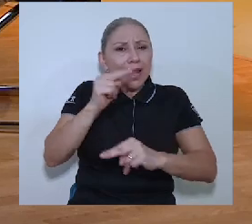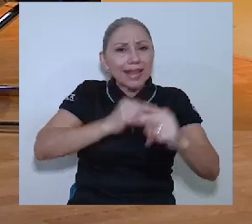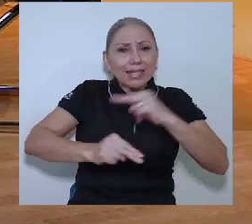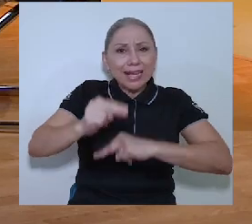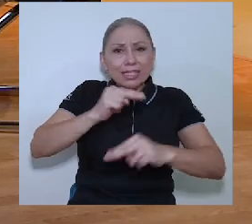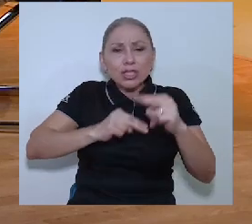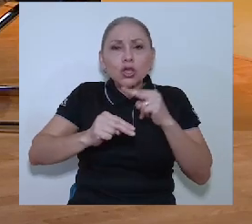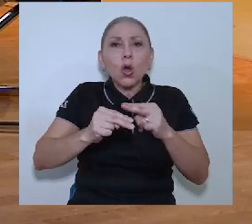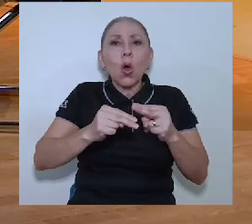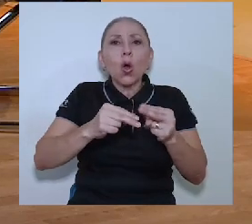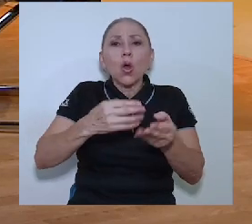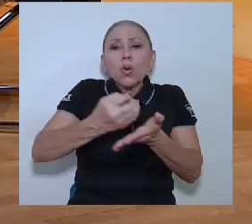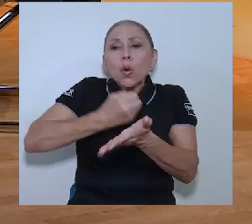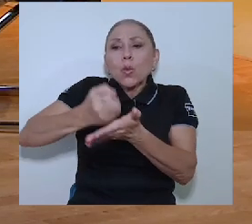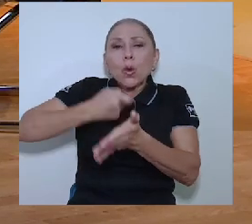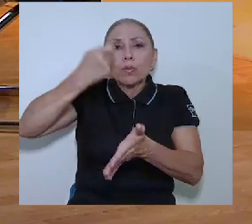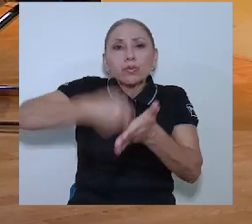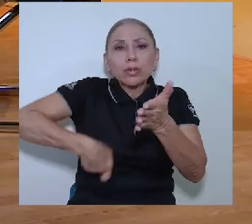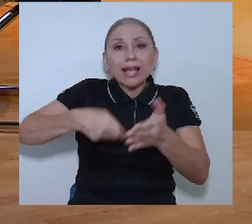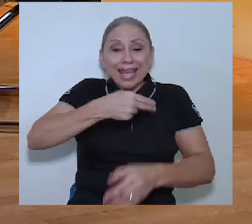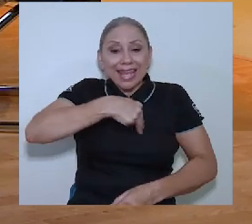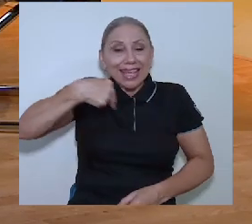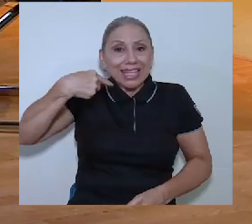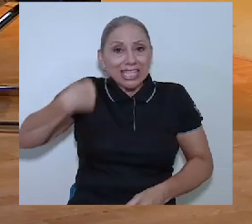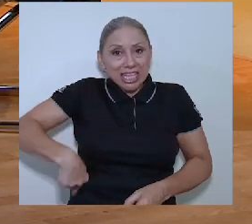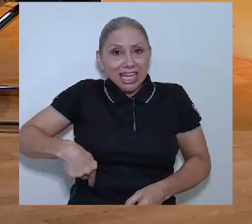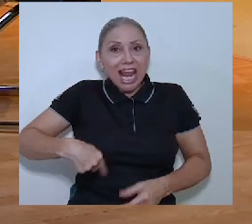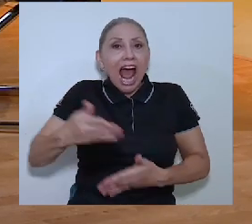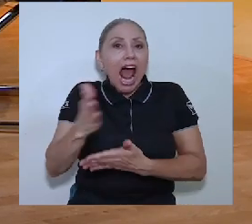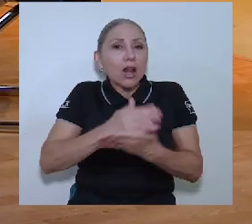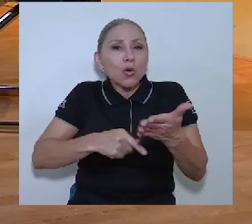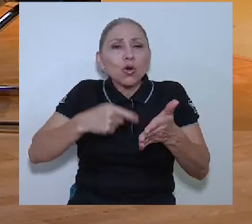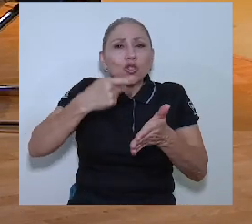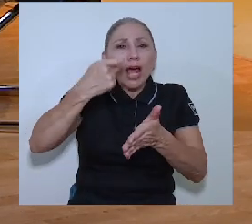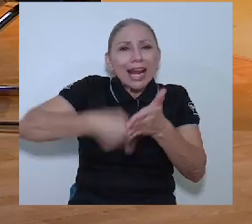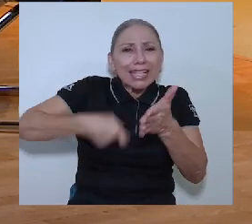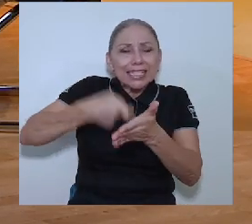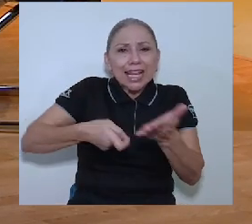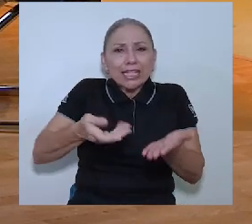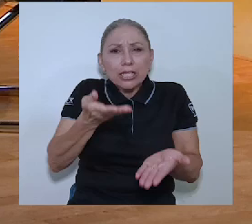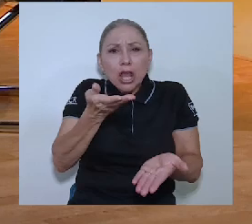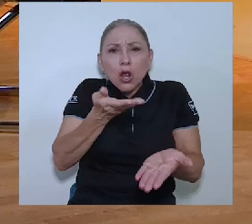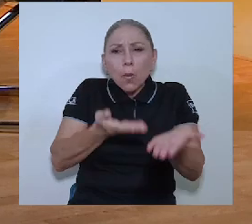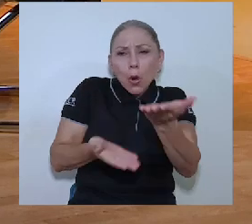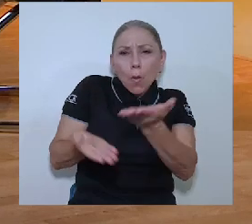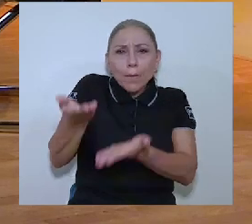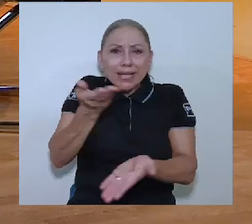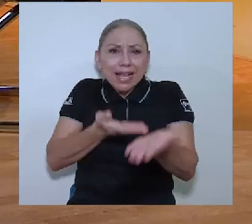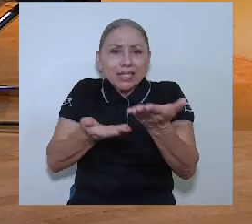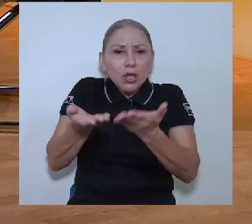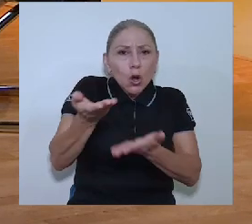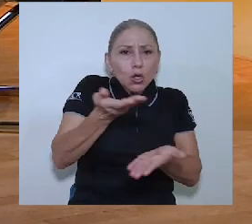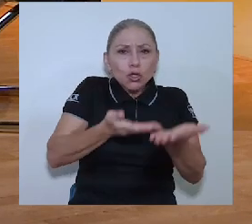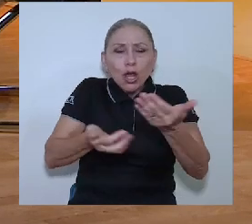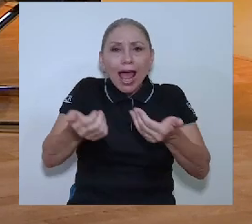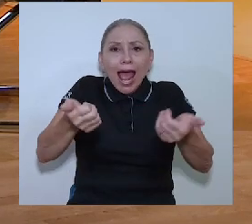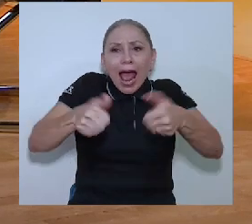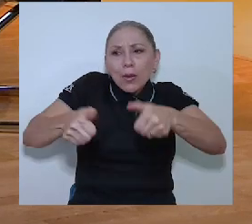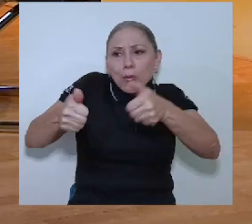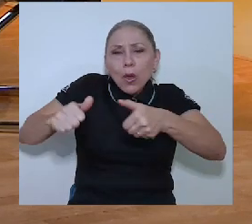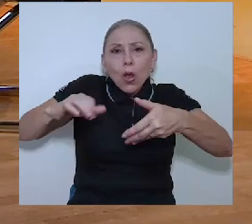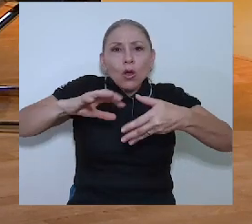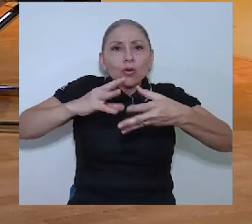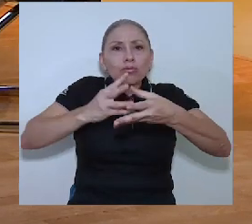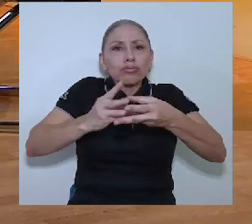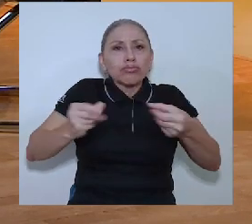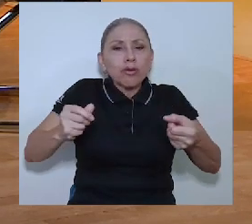una serie de aranceles, China tuvo aranceles compensatorios y llegaron a ciertos arreglos de cuotas que finalmente no se aplicaron,